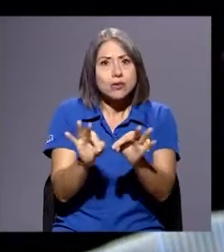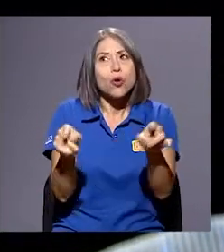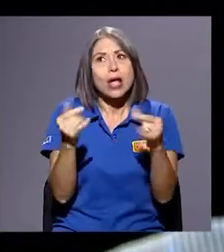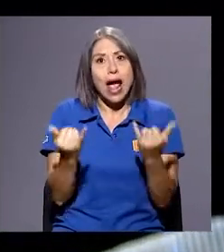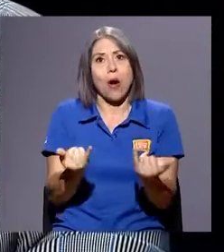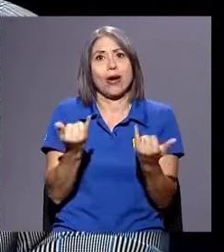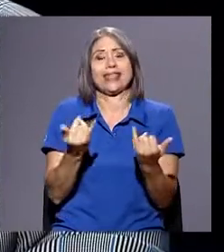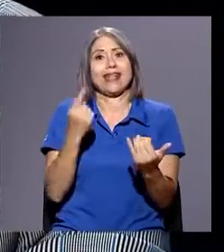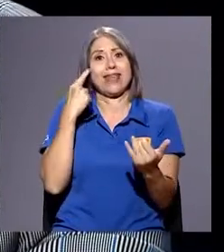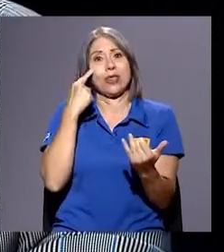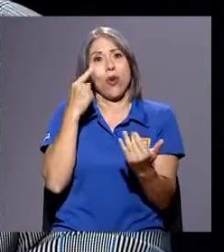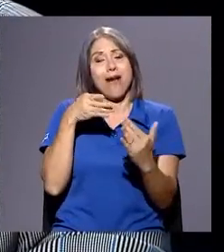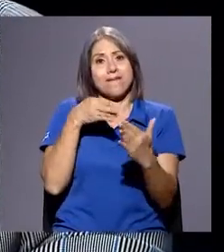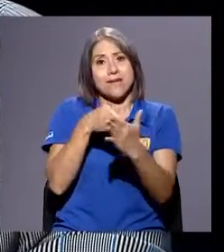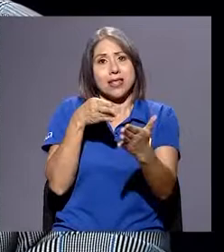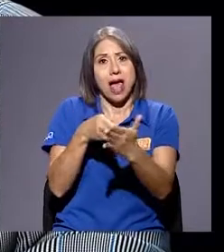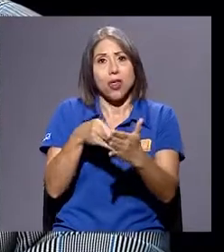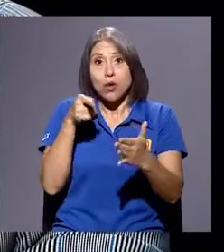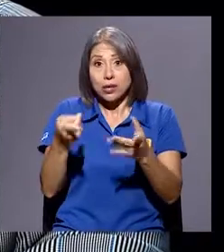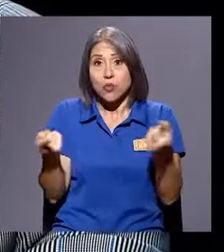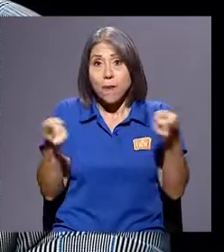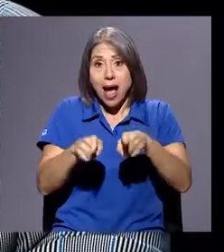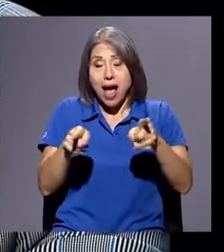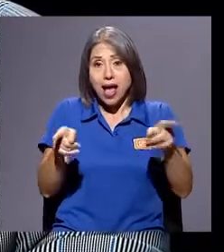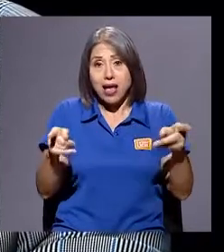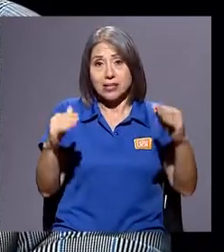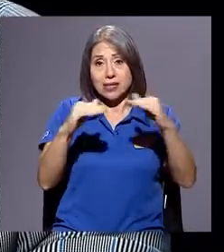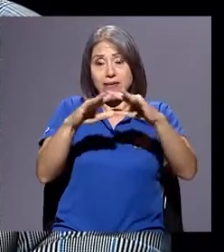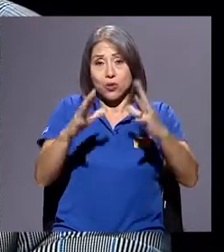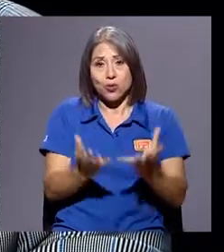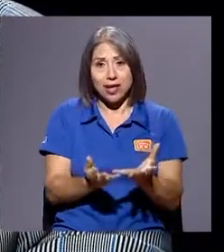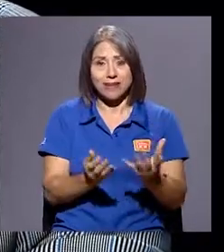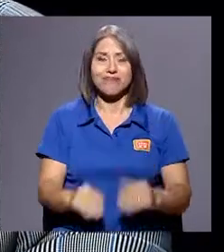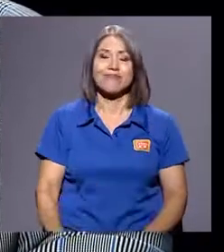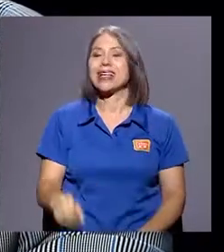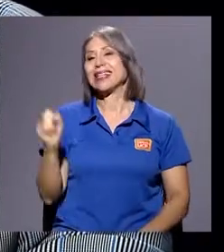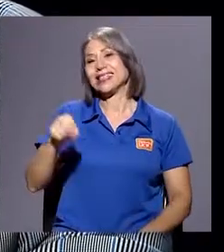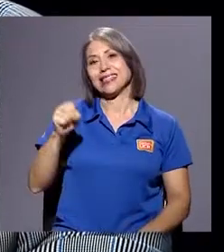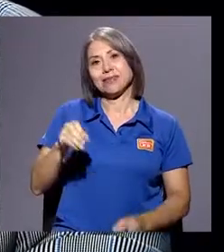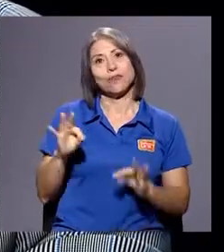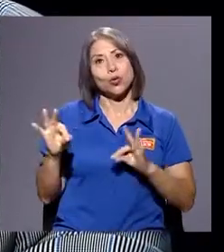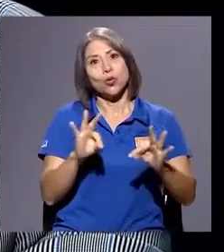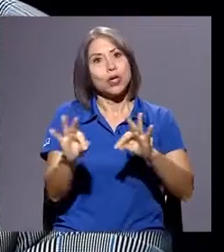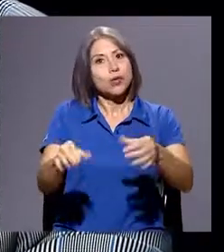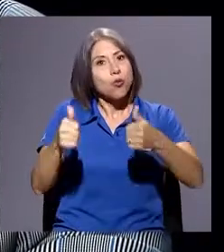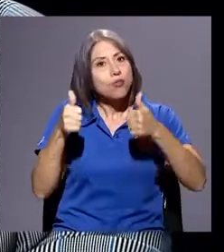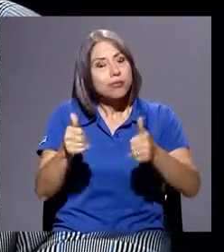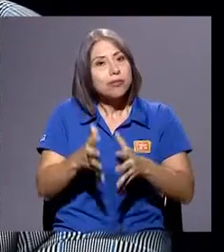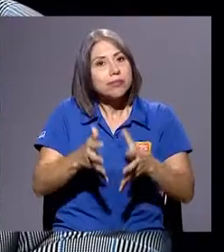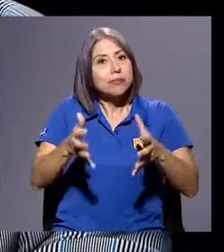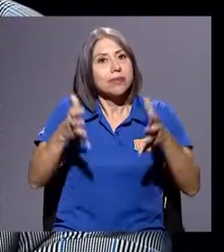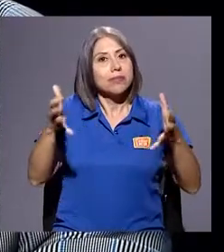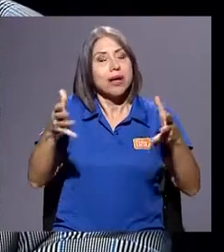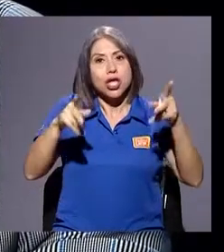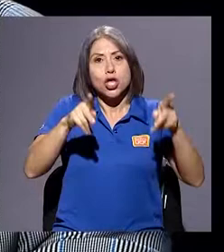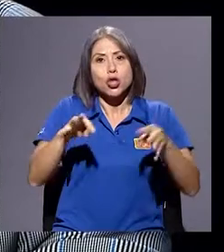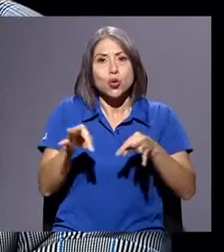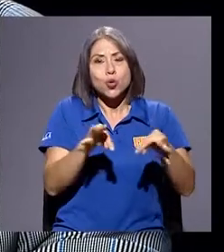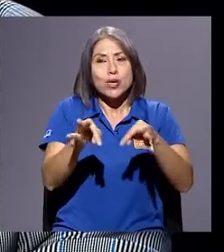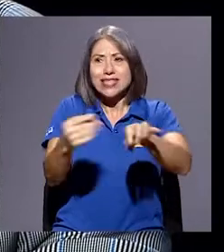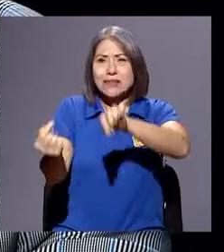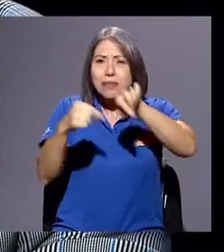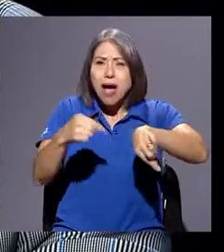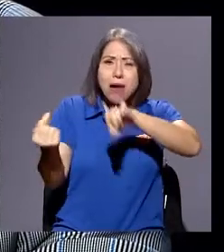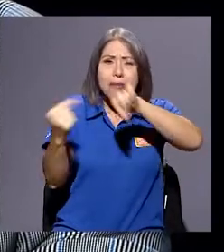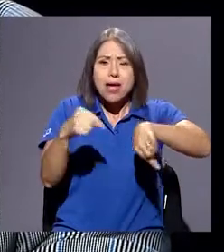mundial. Sí, a ver, como le dije desde el inicio, dichosamente el turismo sí sigue creciendo y el ingreso de turistas sigue creciendo. La percepción